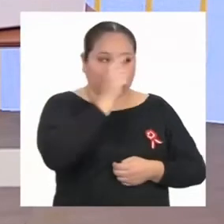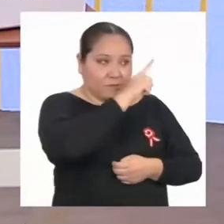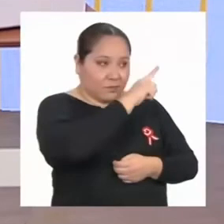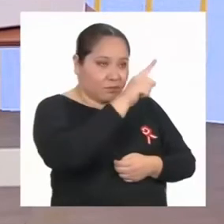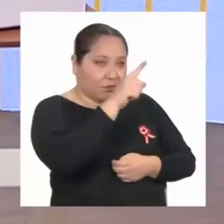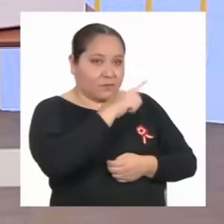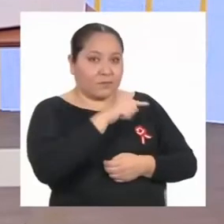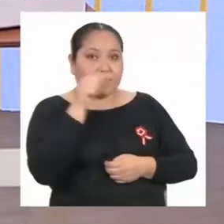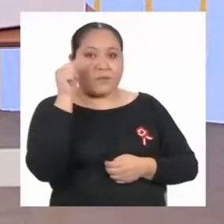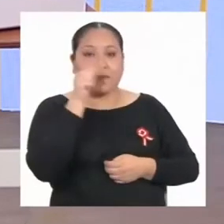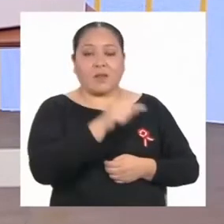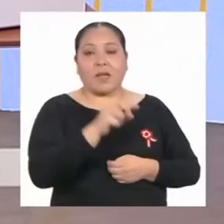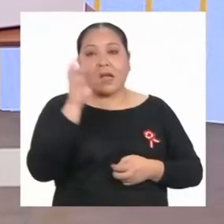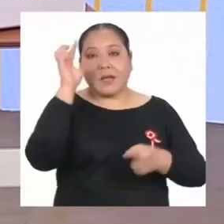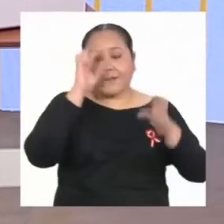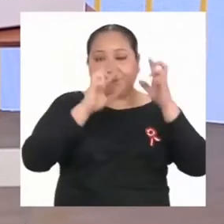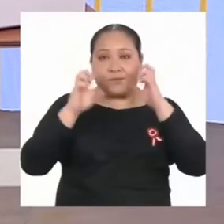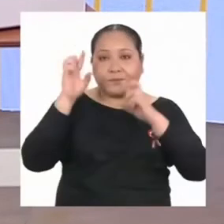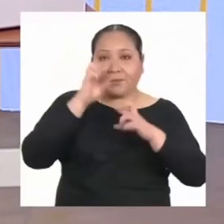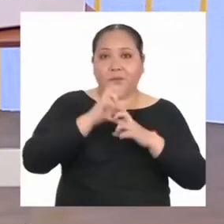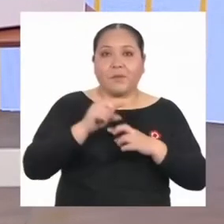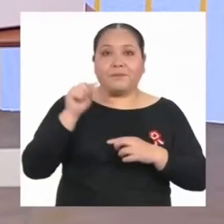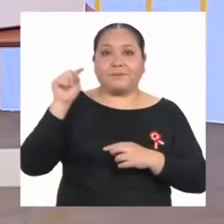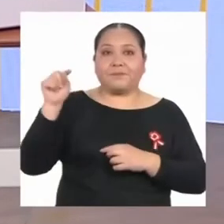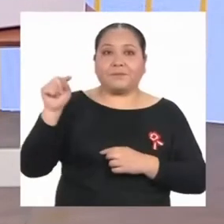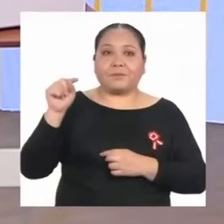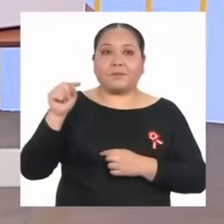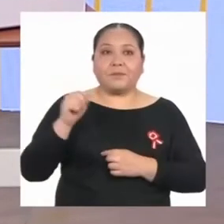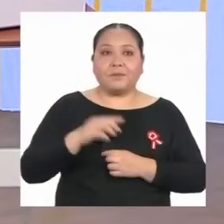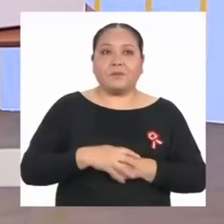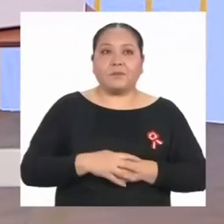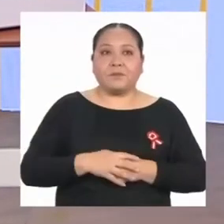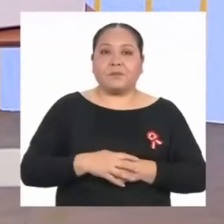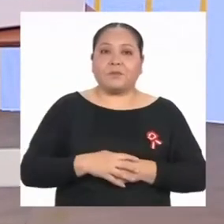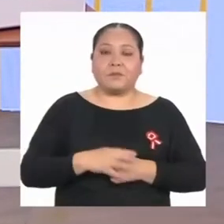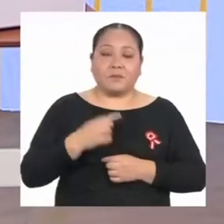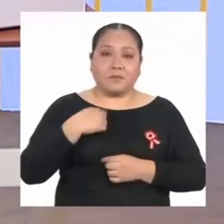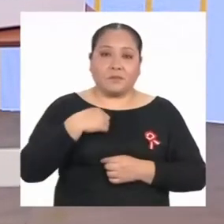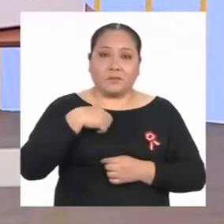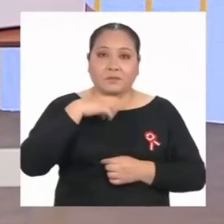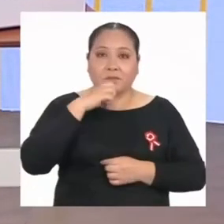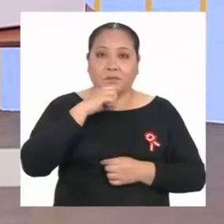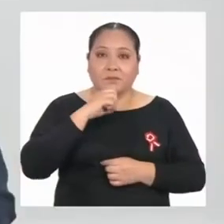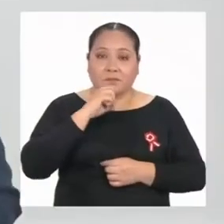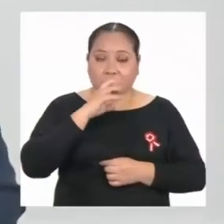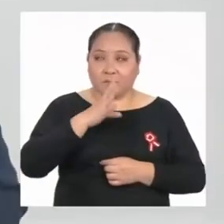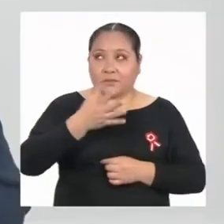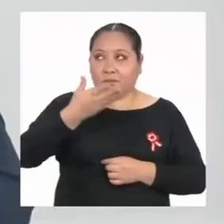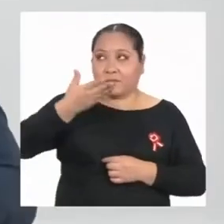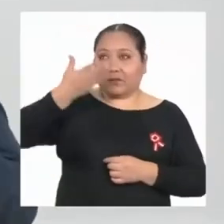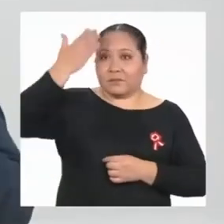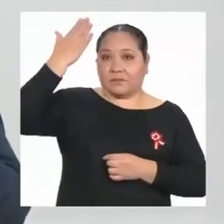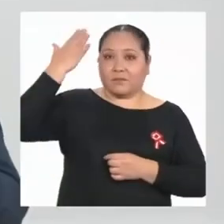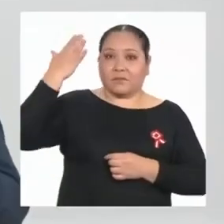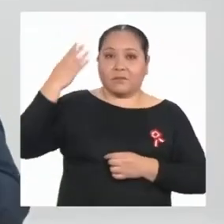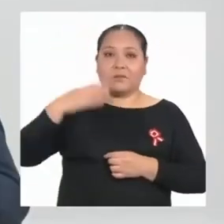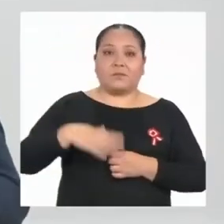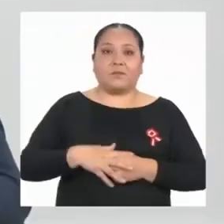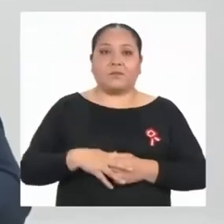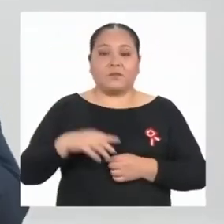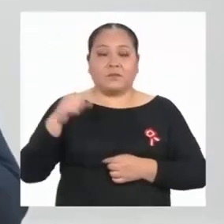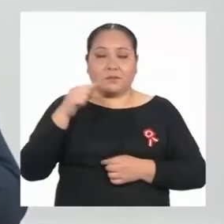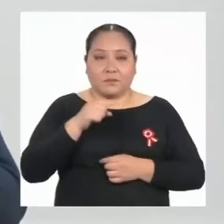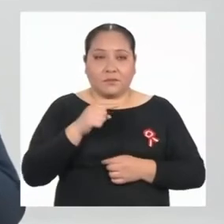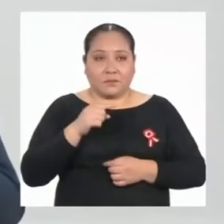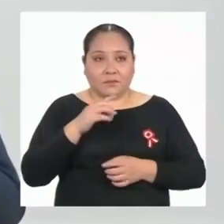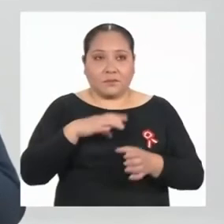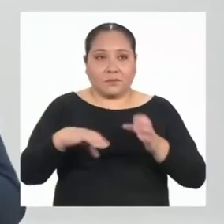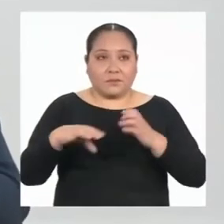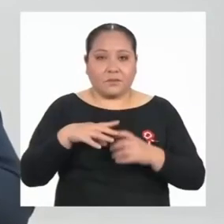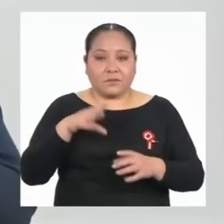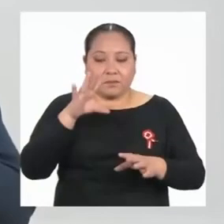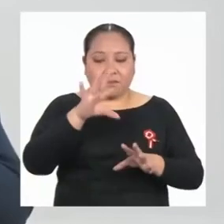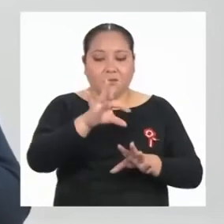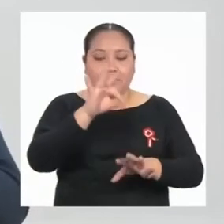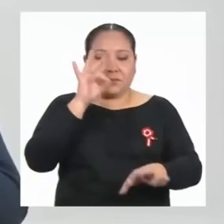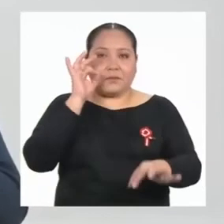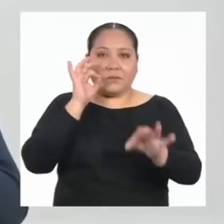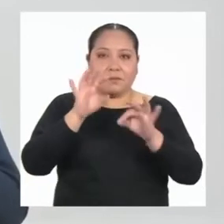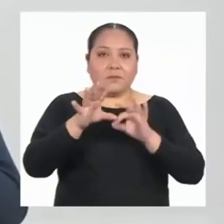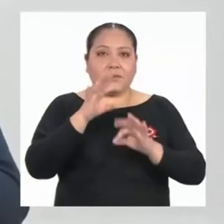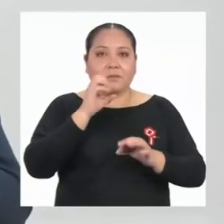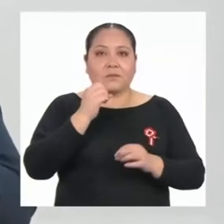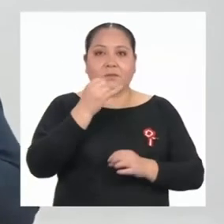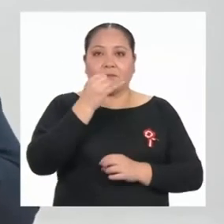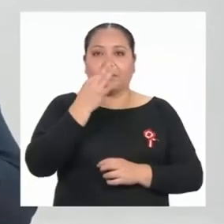Porque esta inquietud hace referencia a lo que el estudiante mencionó líneas arriba. Lo que hemos hecho ha sido identificar